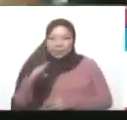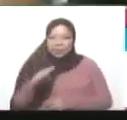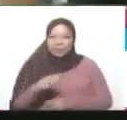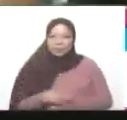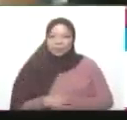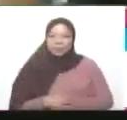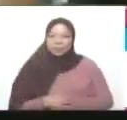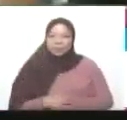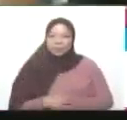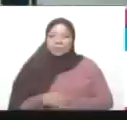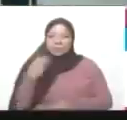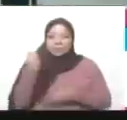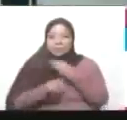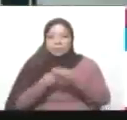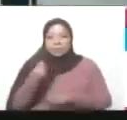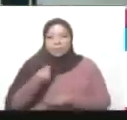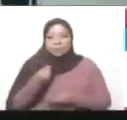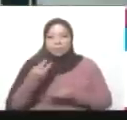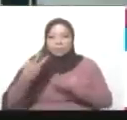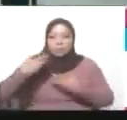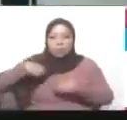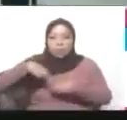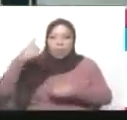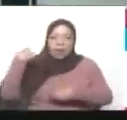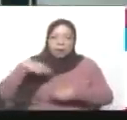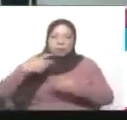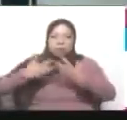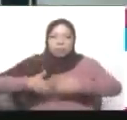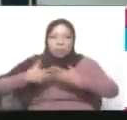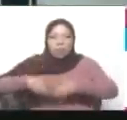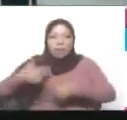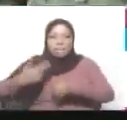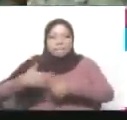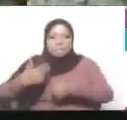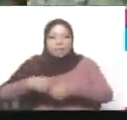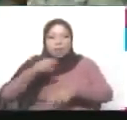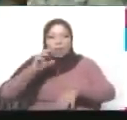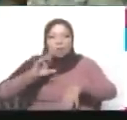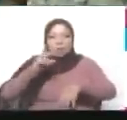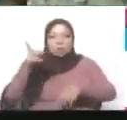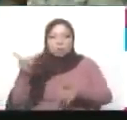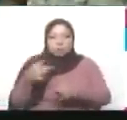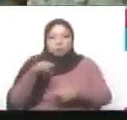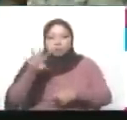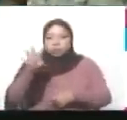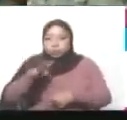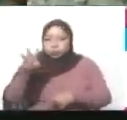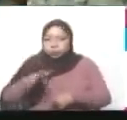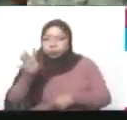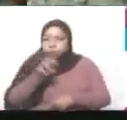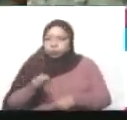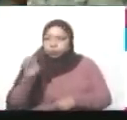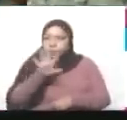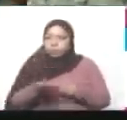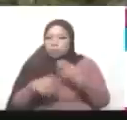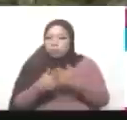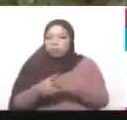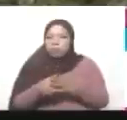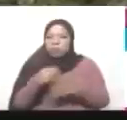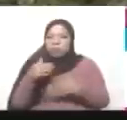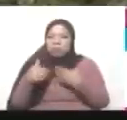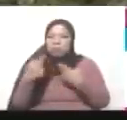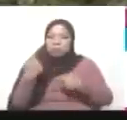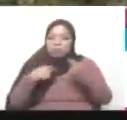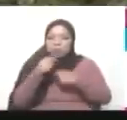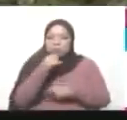y de Los títeres de la Epson móvil que gobiernan Guyana son venir por